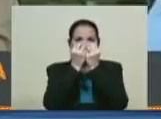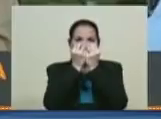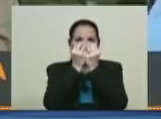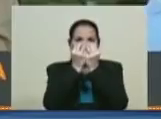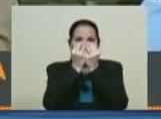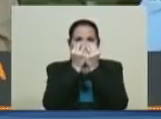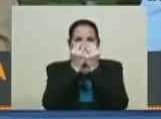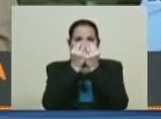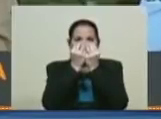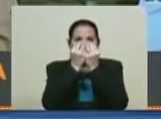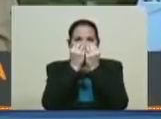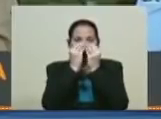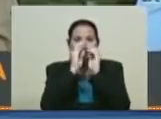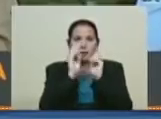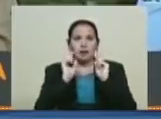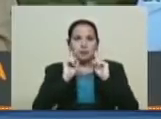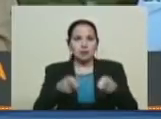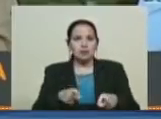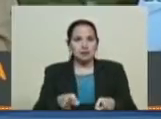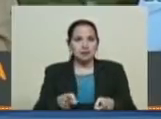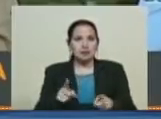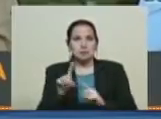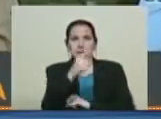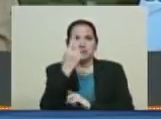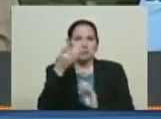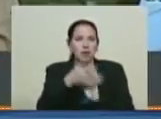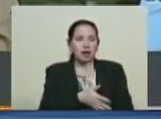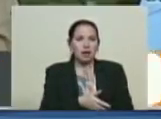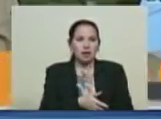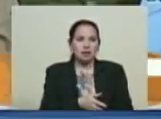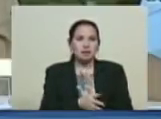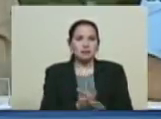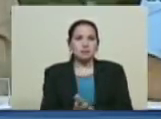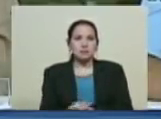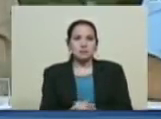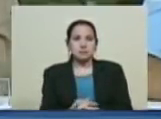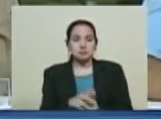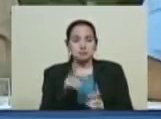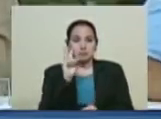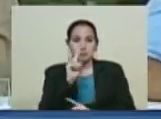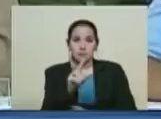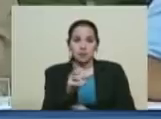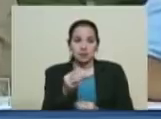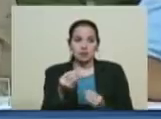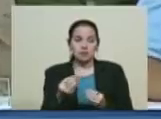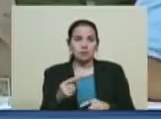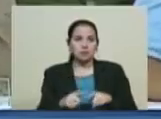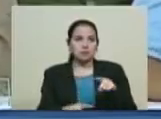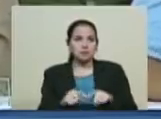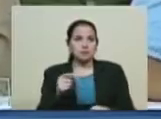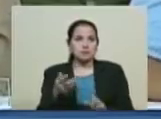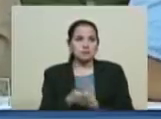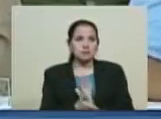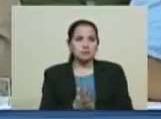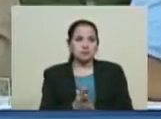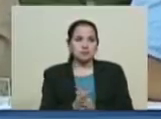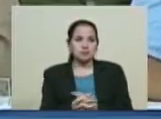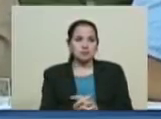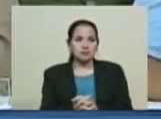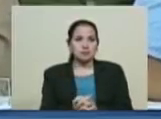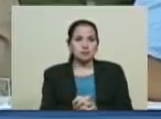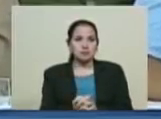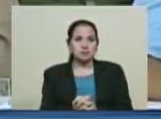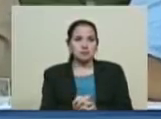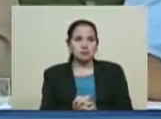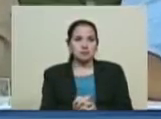Guaira, parroquia Carlos Zulep. Vamos a proceder a inaugurar una de estas plantas